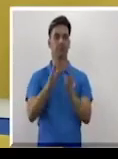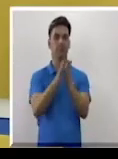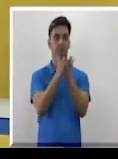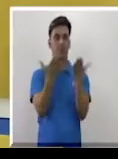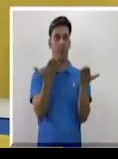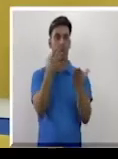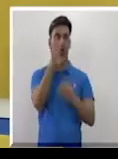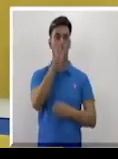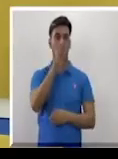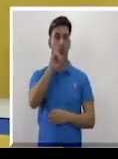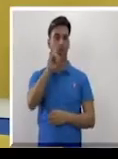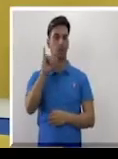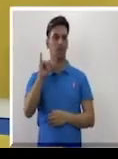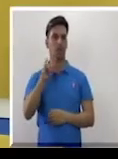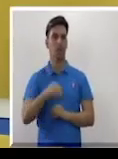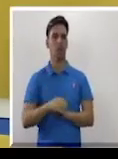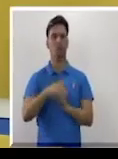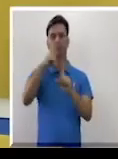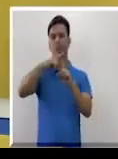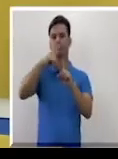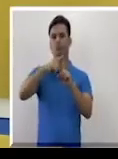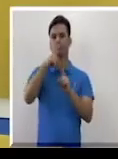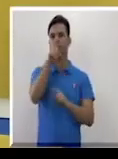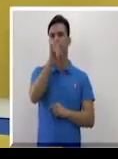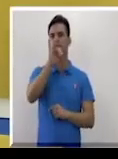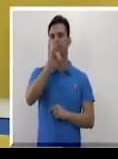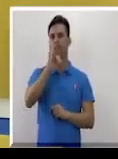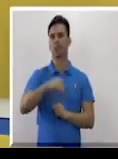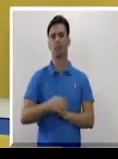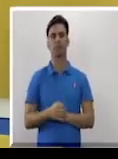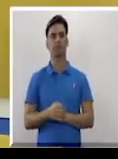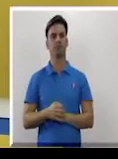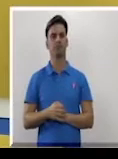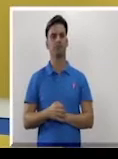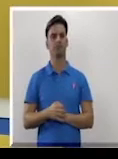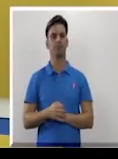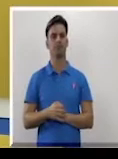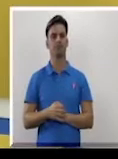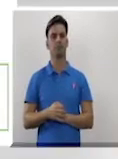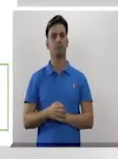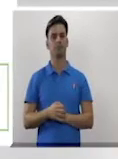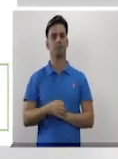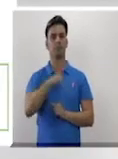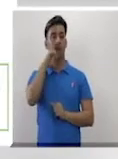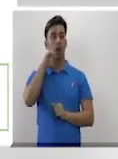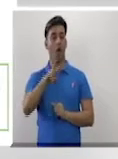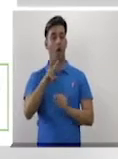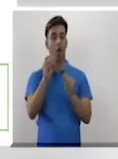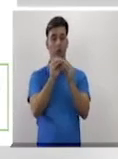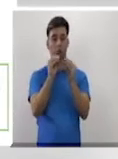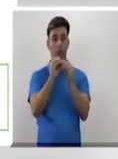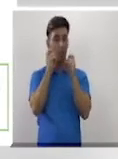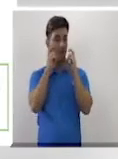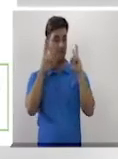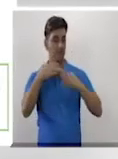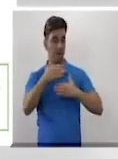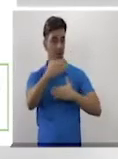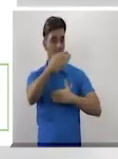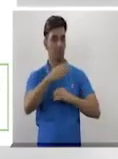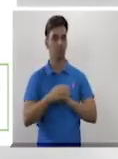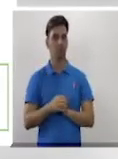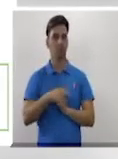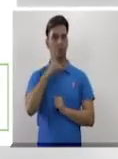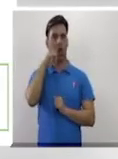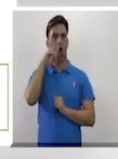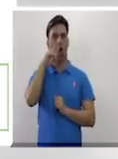466, el ejercicio 17. Miren, tiene aplicación para la vida. Dice, en la figura se muestra una